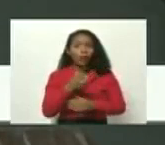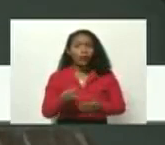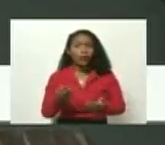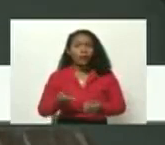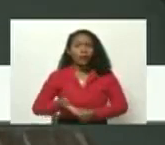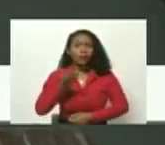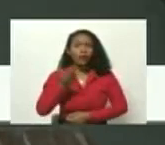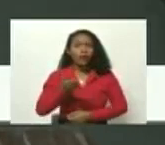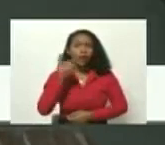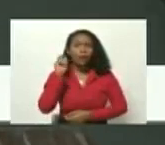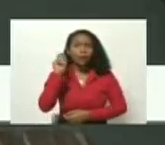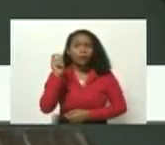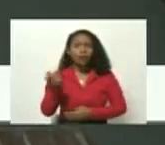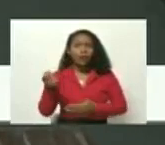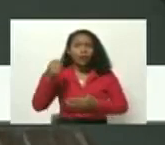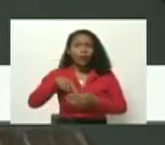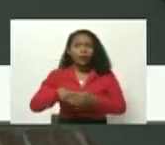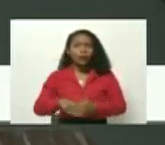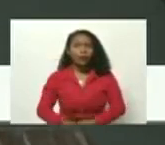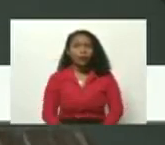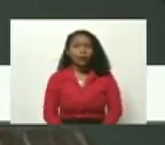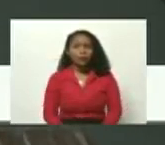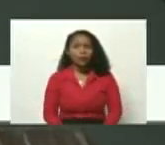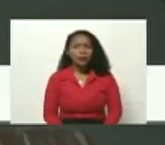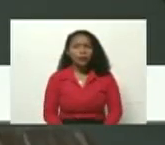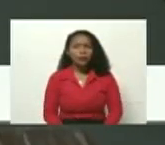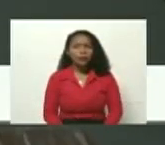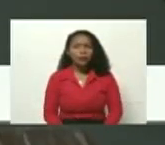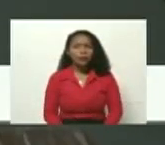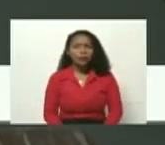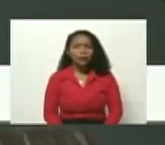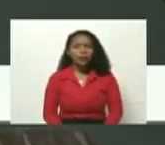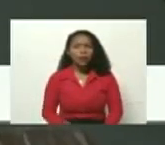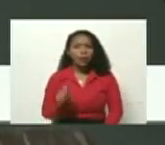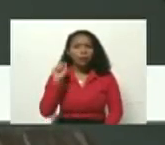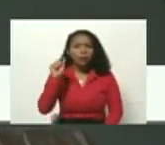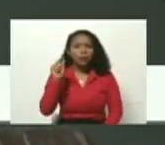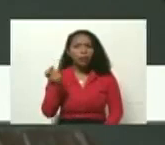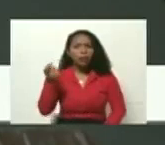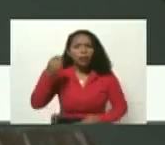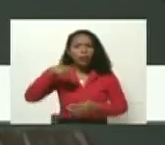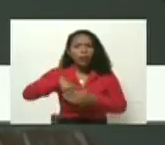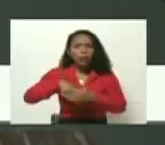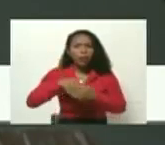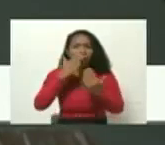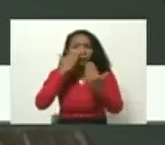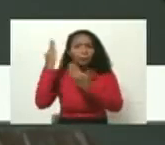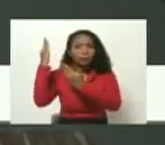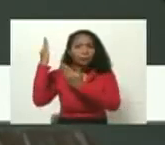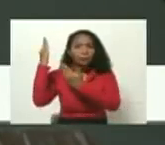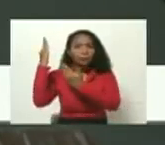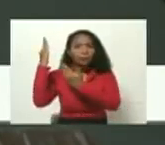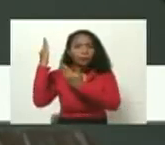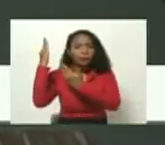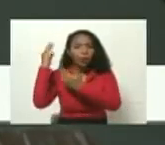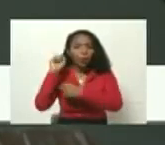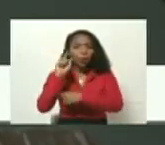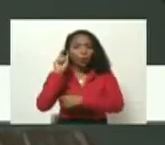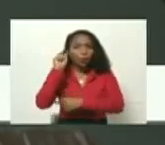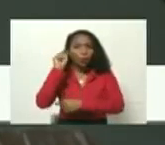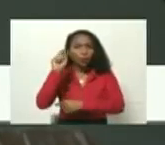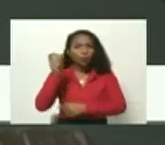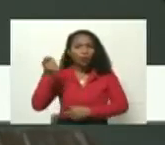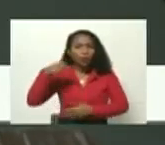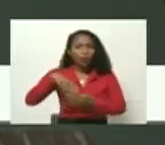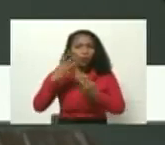vamos al punto de cuenta. Al punto de cuenta, la lámina del punto de cuenta, ahí está, mira. Un punto de cuenta